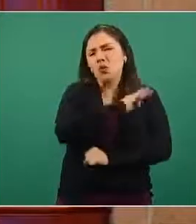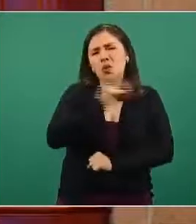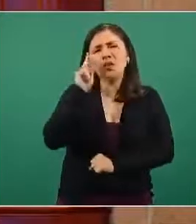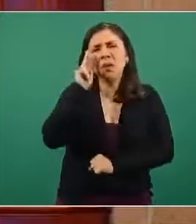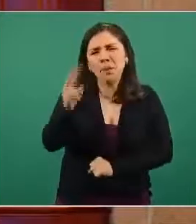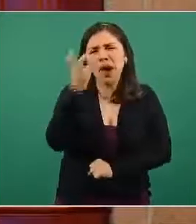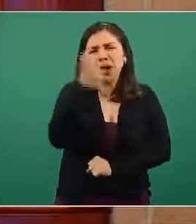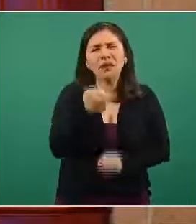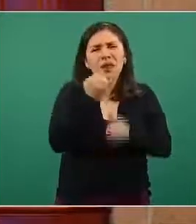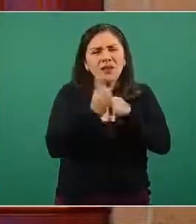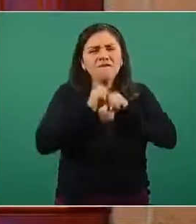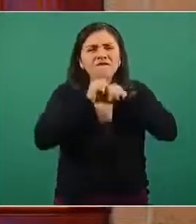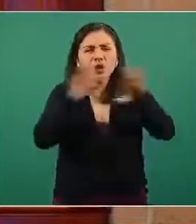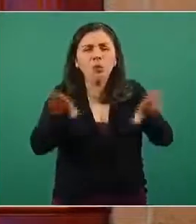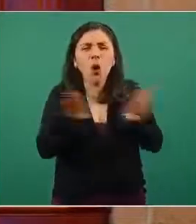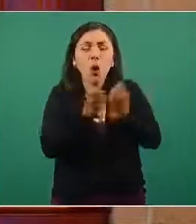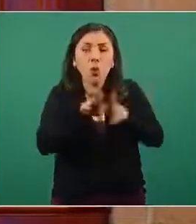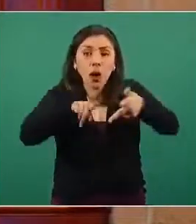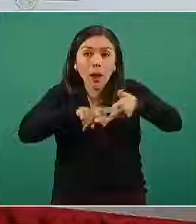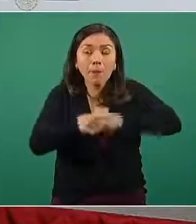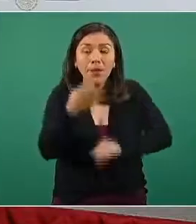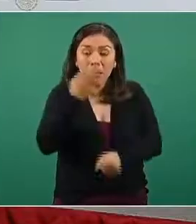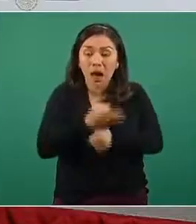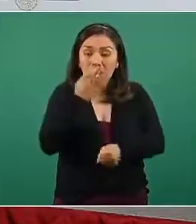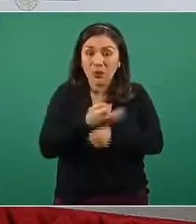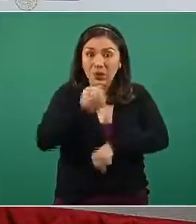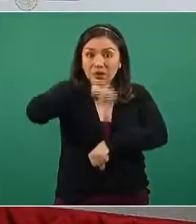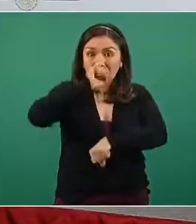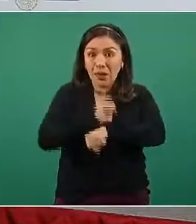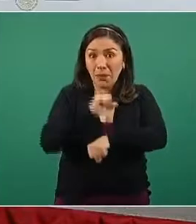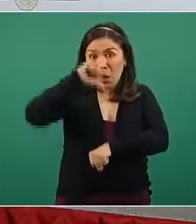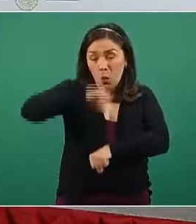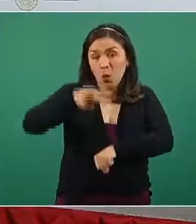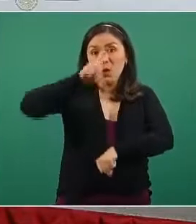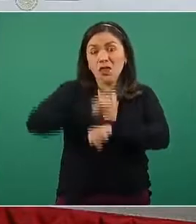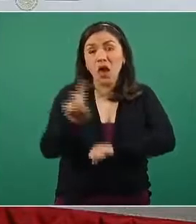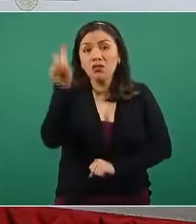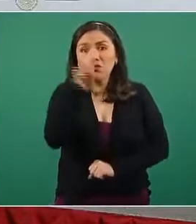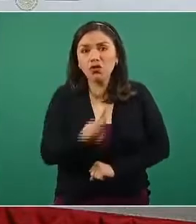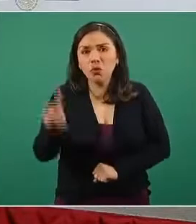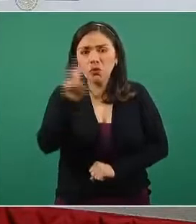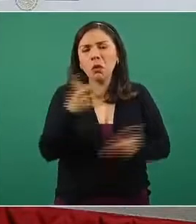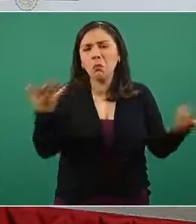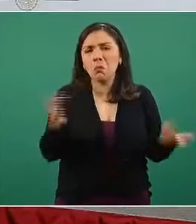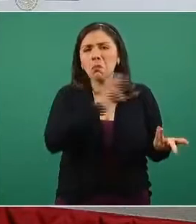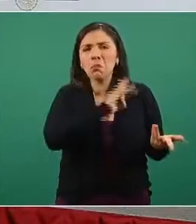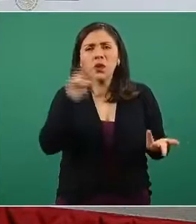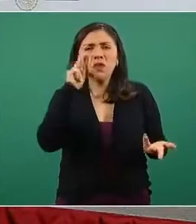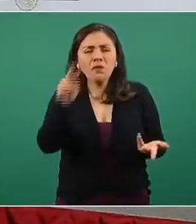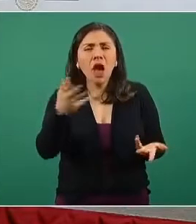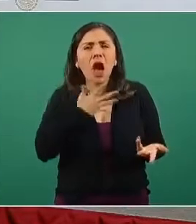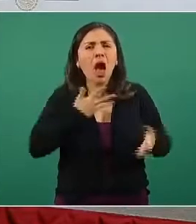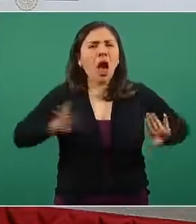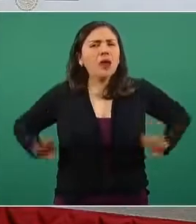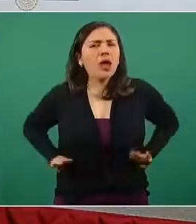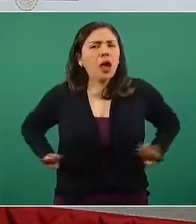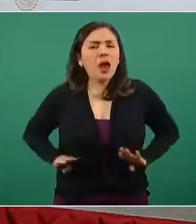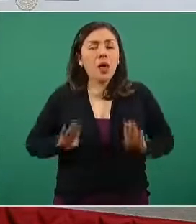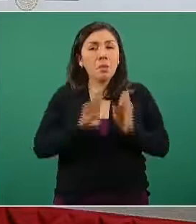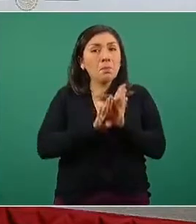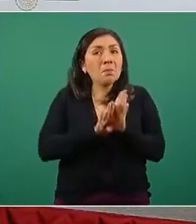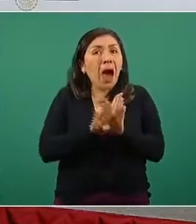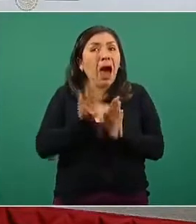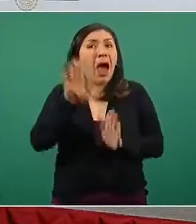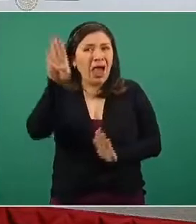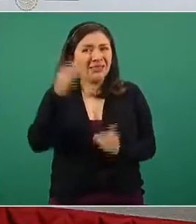resaltar con la información con la que iniciamos esta semana, hoy día domingo, es que al menos esta tendencia